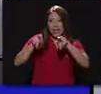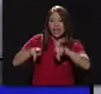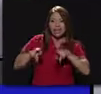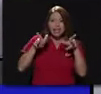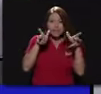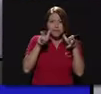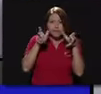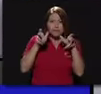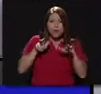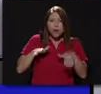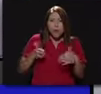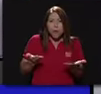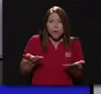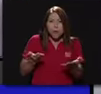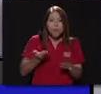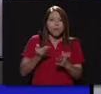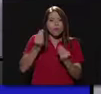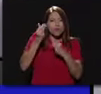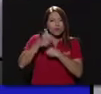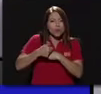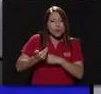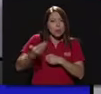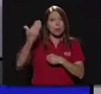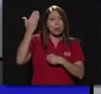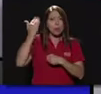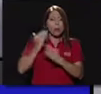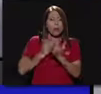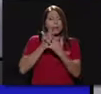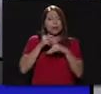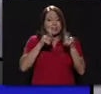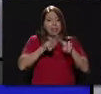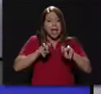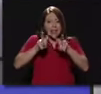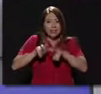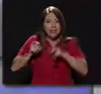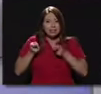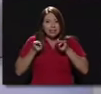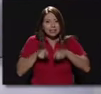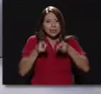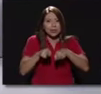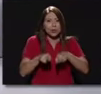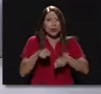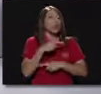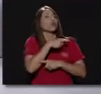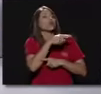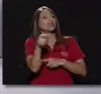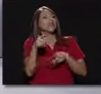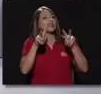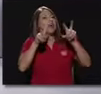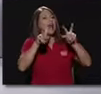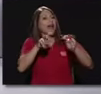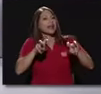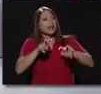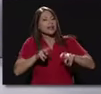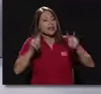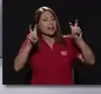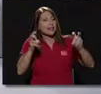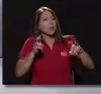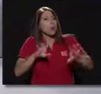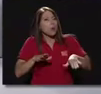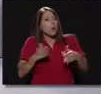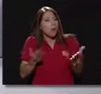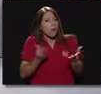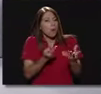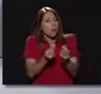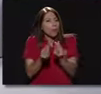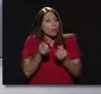gente desde hace mucho tiempo a través de diferentes análisis de coyuntura. ¿Cómo analizan ustedes este tema en particular de la